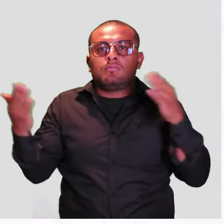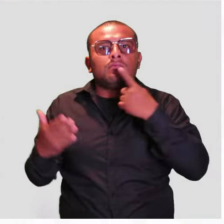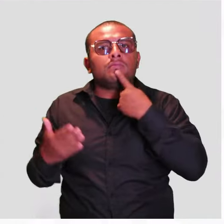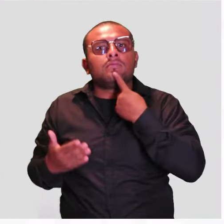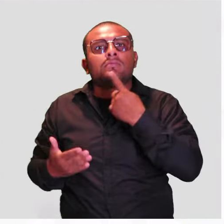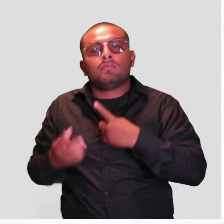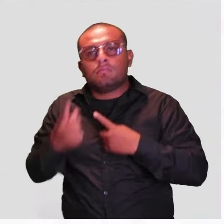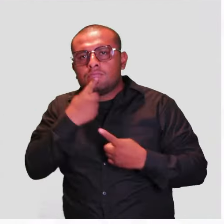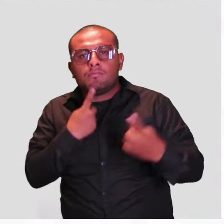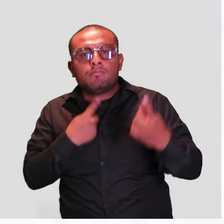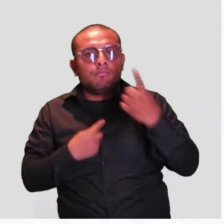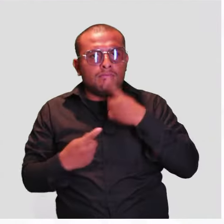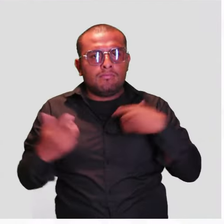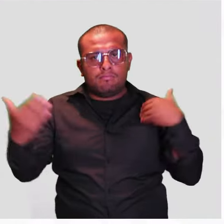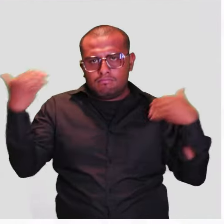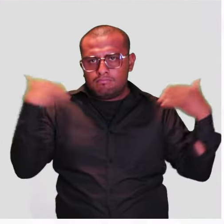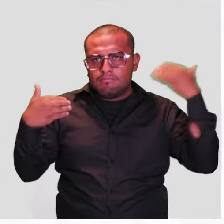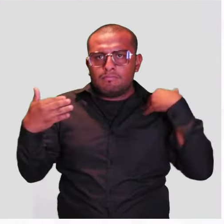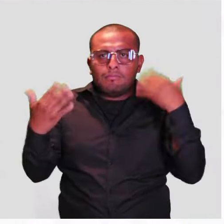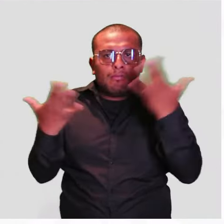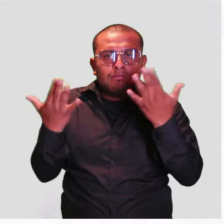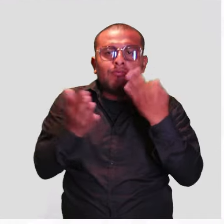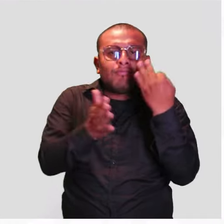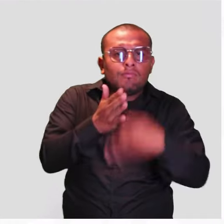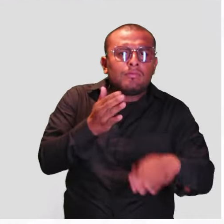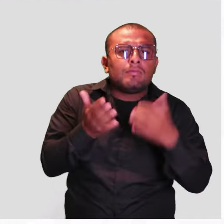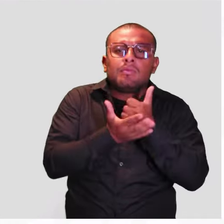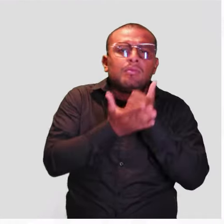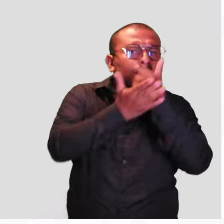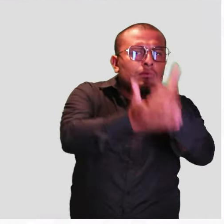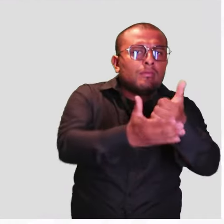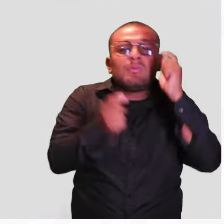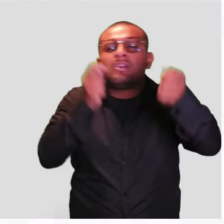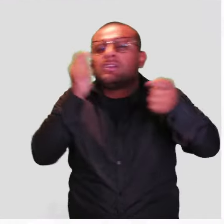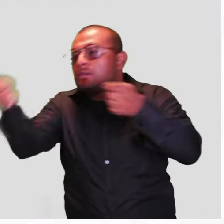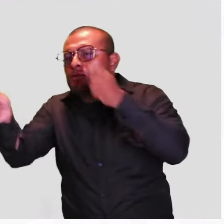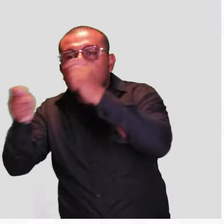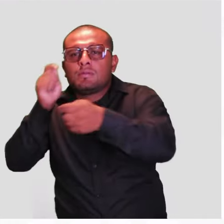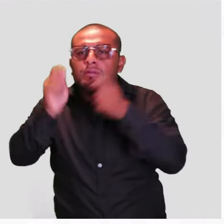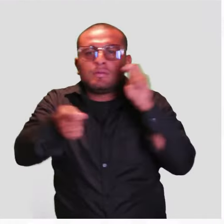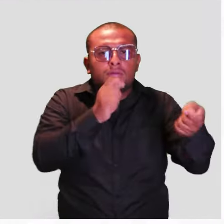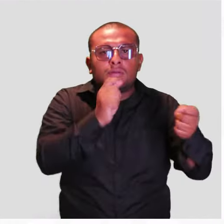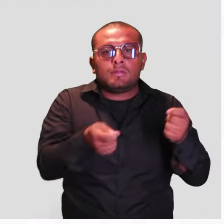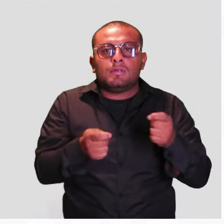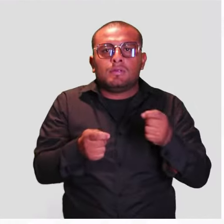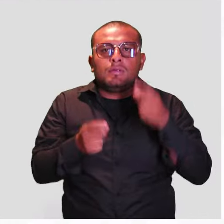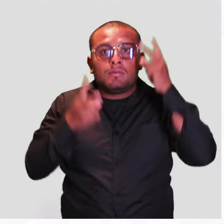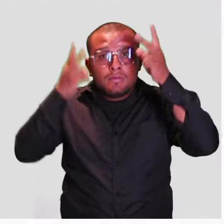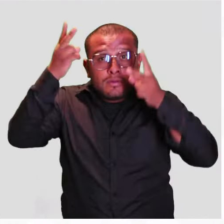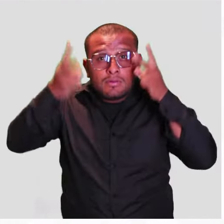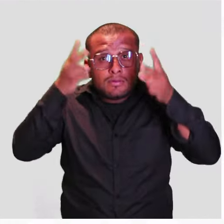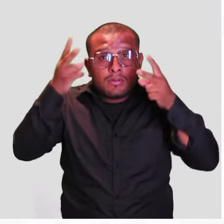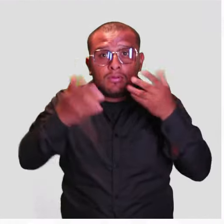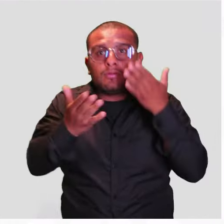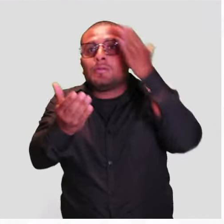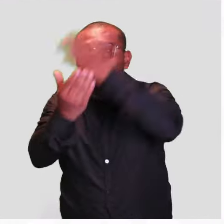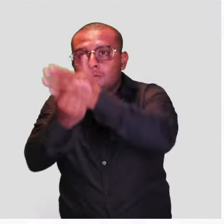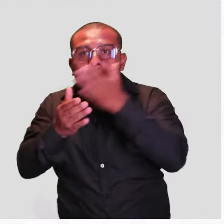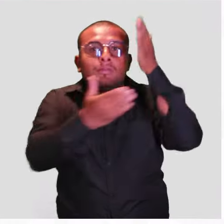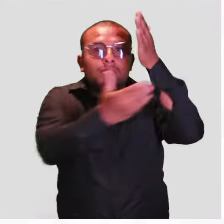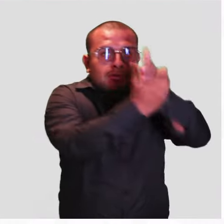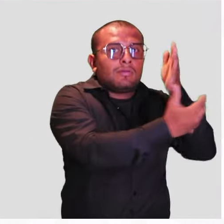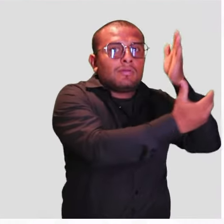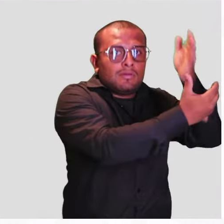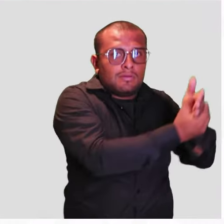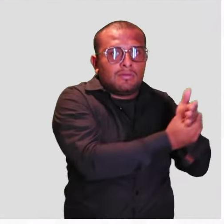que requiere, qué es lo que necesita al visitar nuestras colonias. La gente de esa